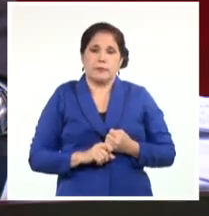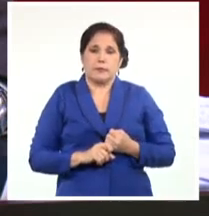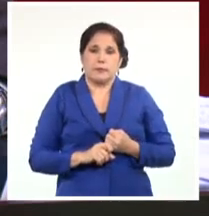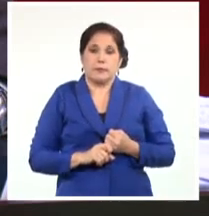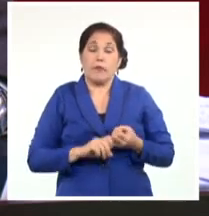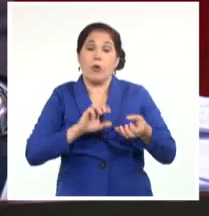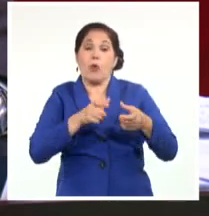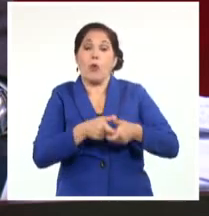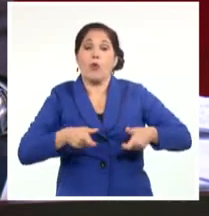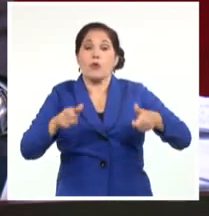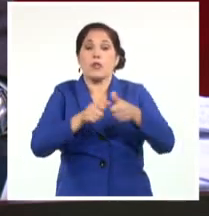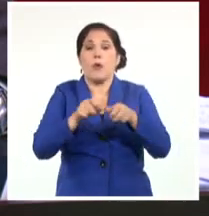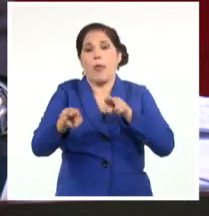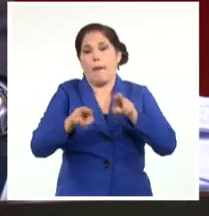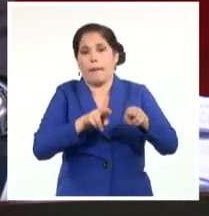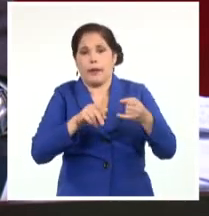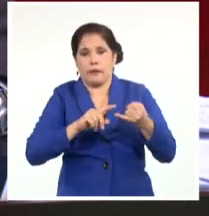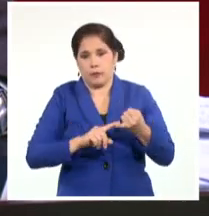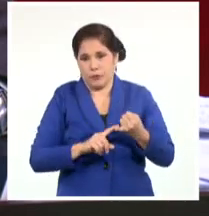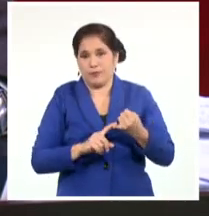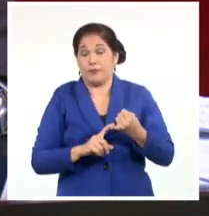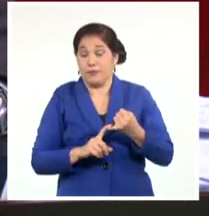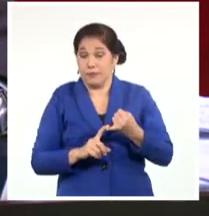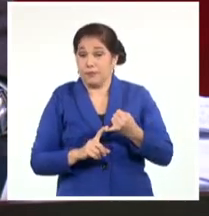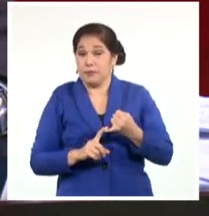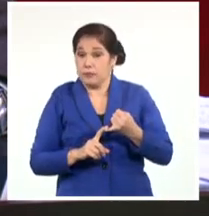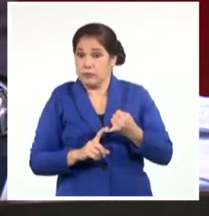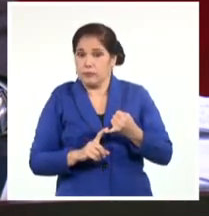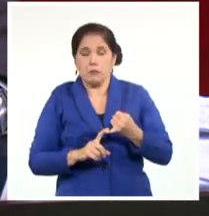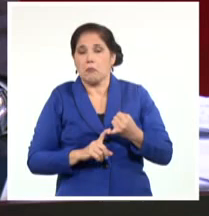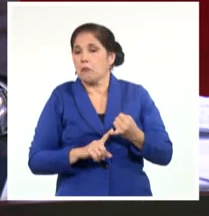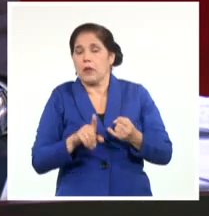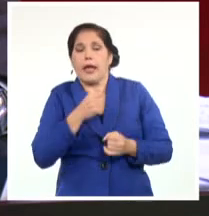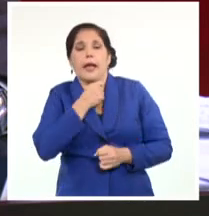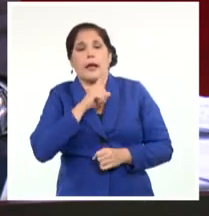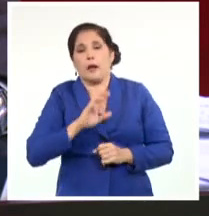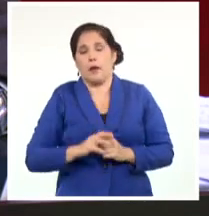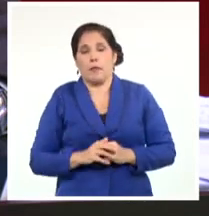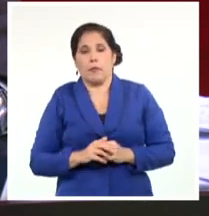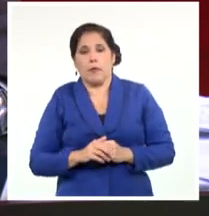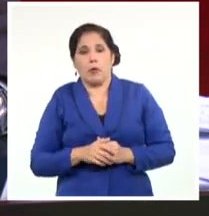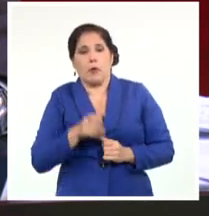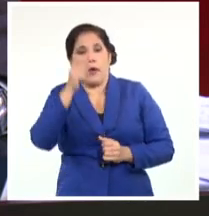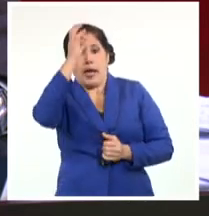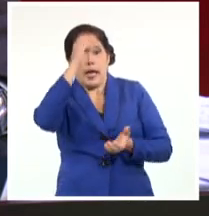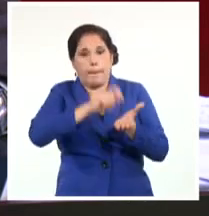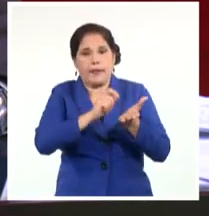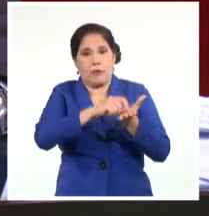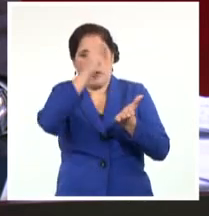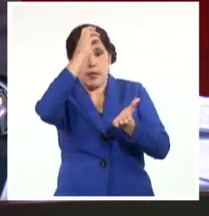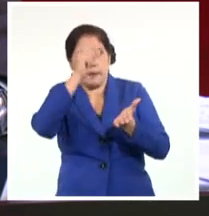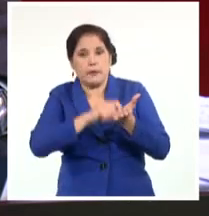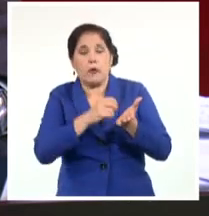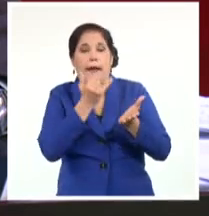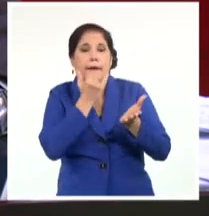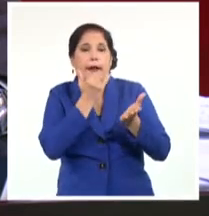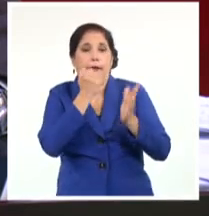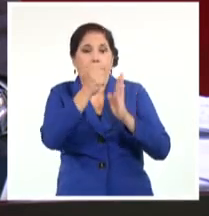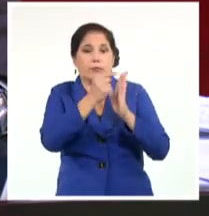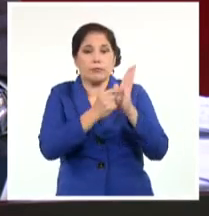los consejos de administración. De nada valdría hacer muchas inspecciones y señalar